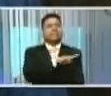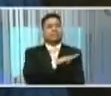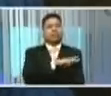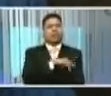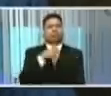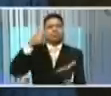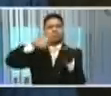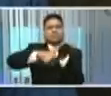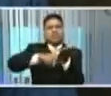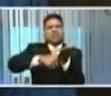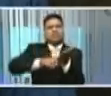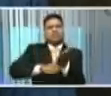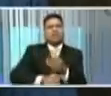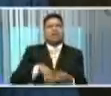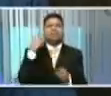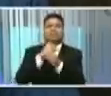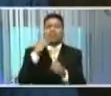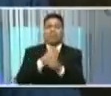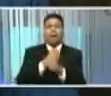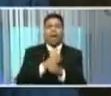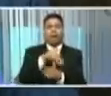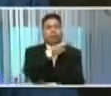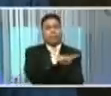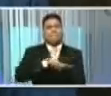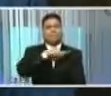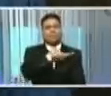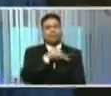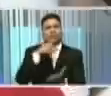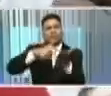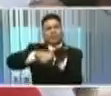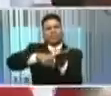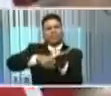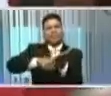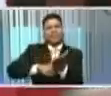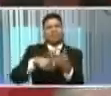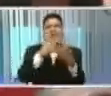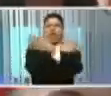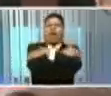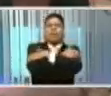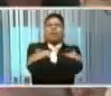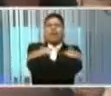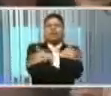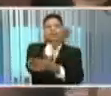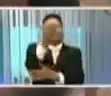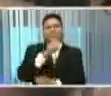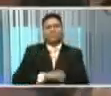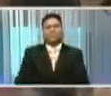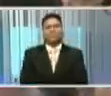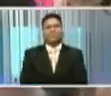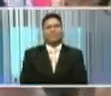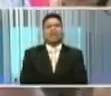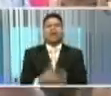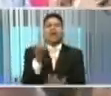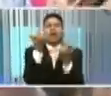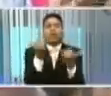están trabajadoras de la Misión Identidad, un abrazo. Ahora miren, yo les